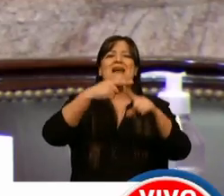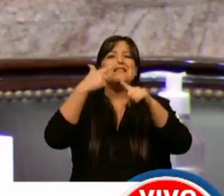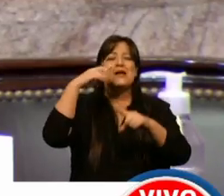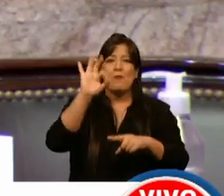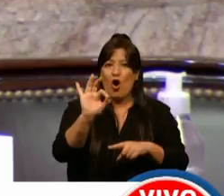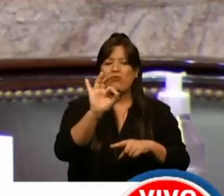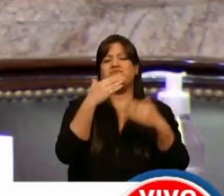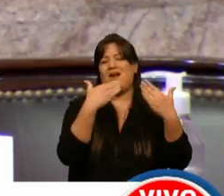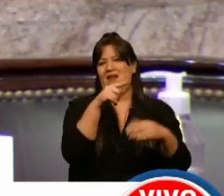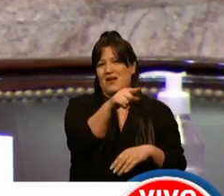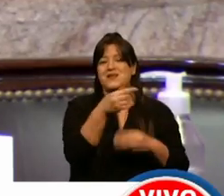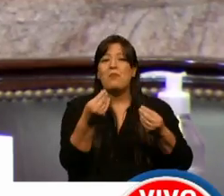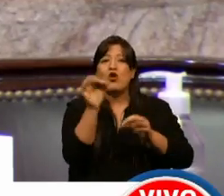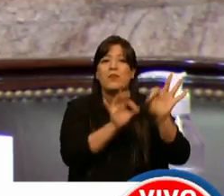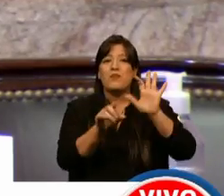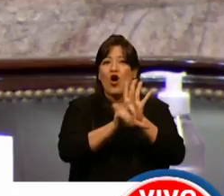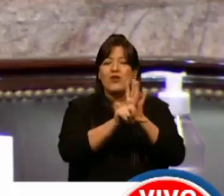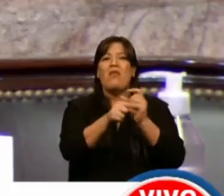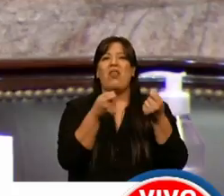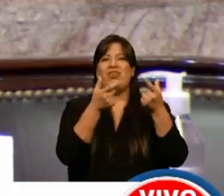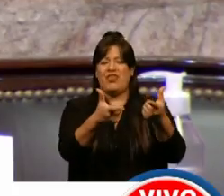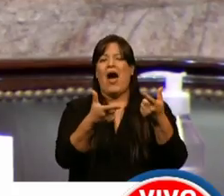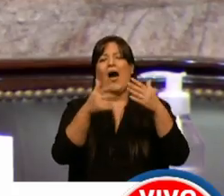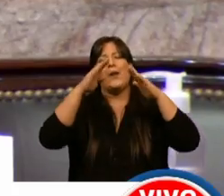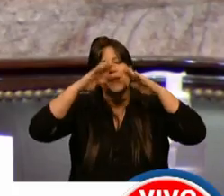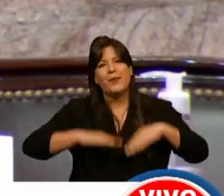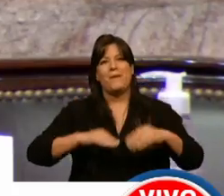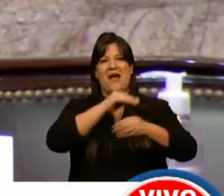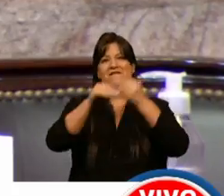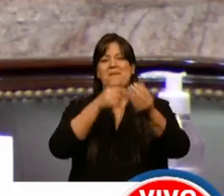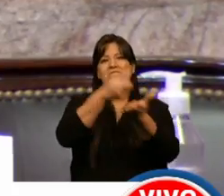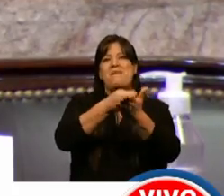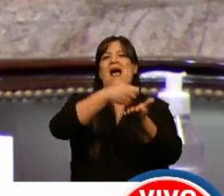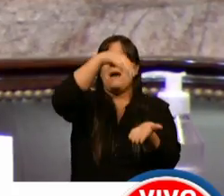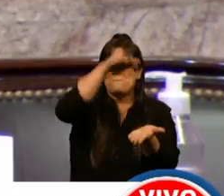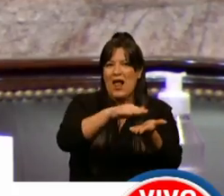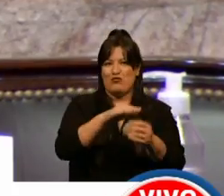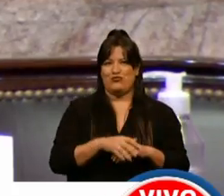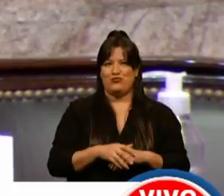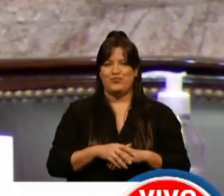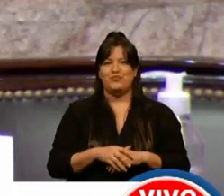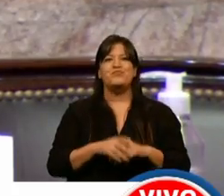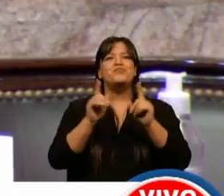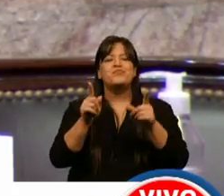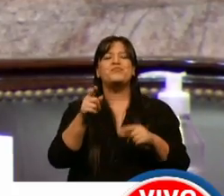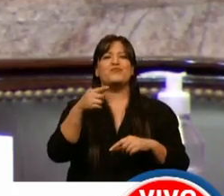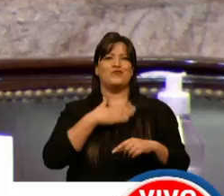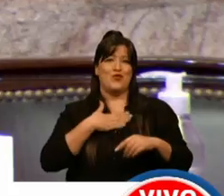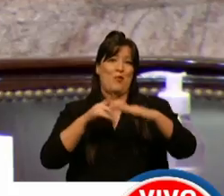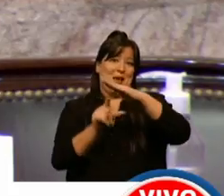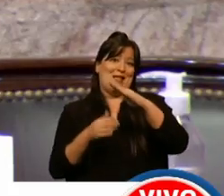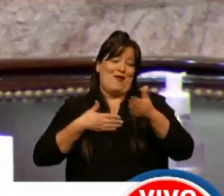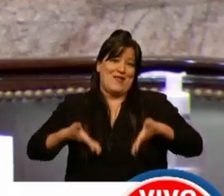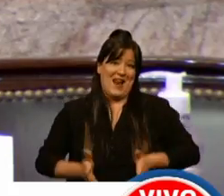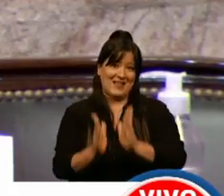porque esta iniciativa propone alivio para millones de familias argentinas como peregrino y patagónico